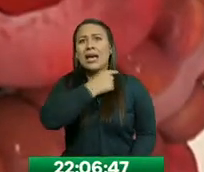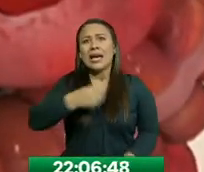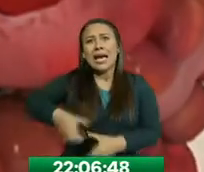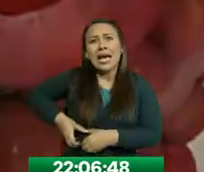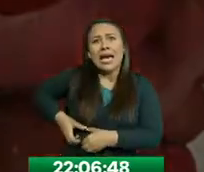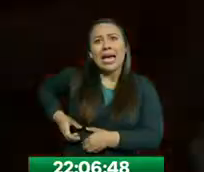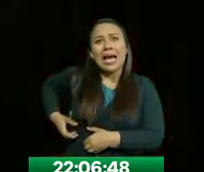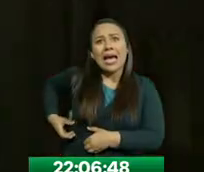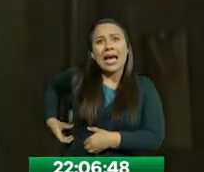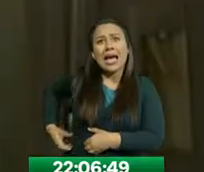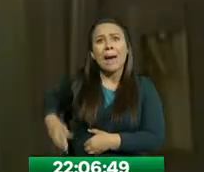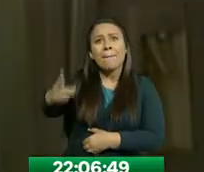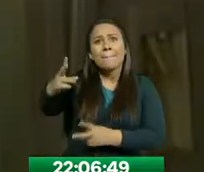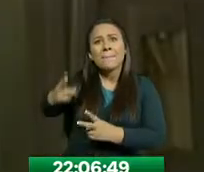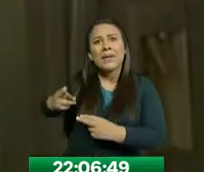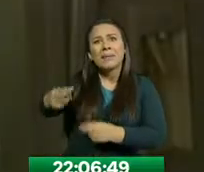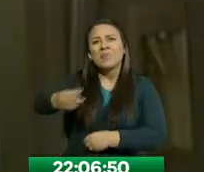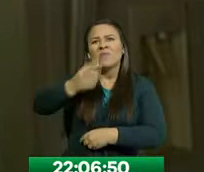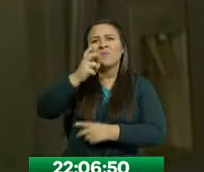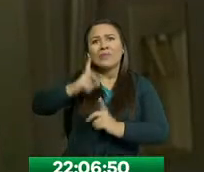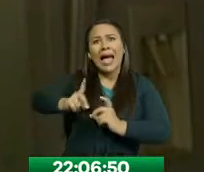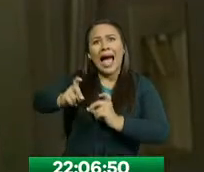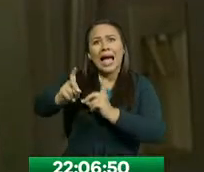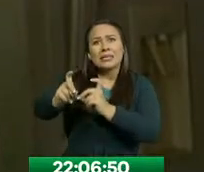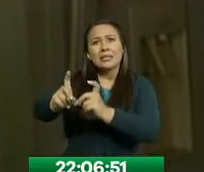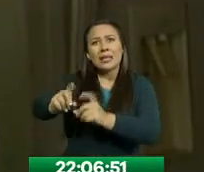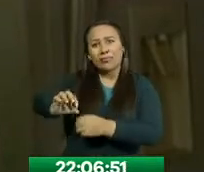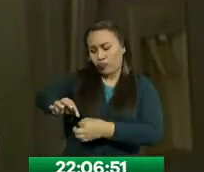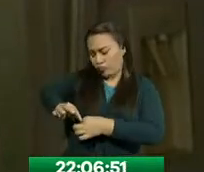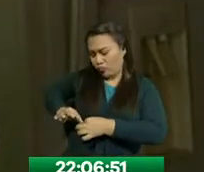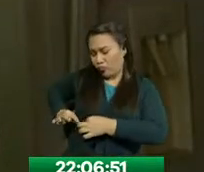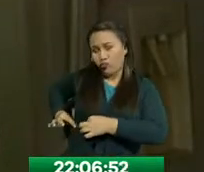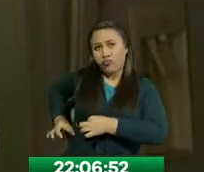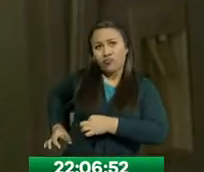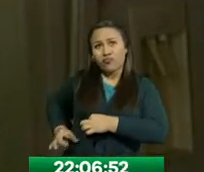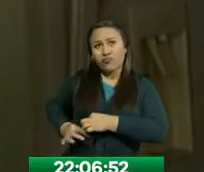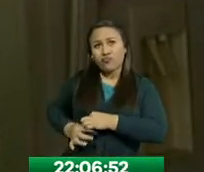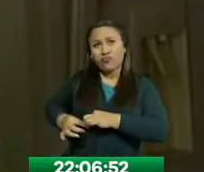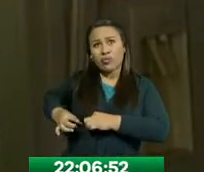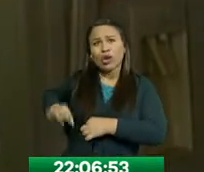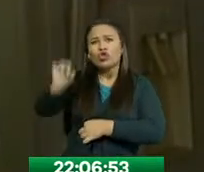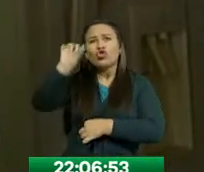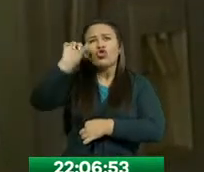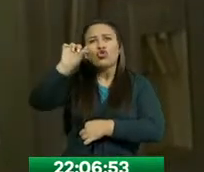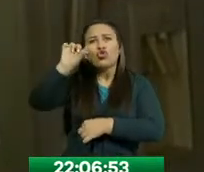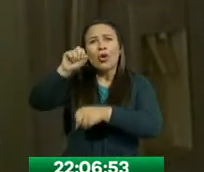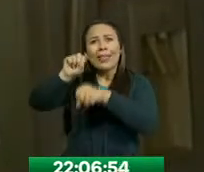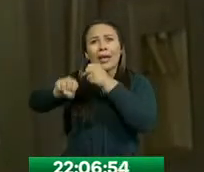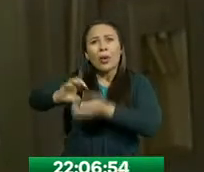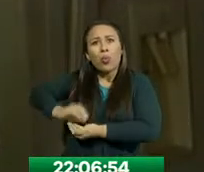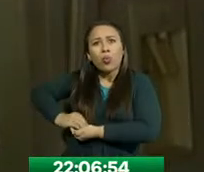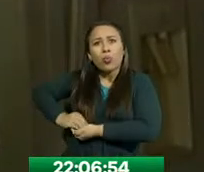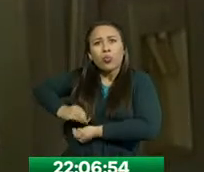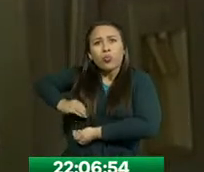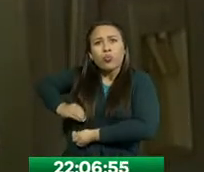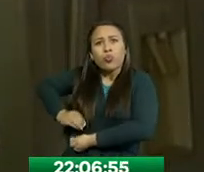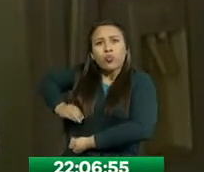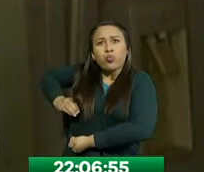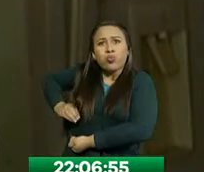el mismo hígado están regados como un racimo de uvas. Están regados los tumores pequeños. Ya intentaron el año